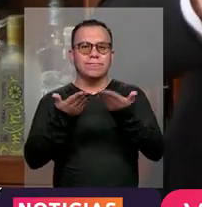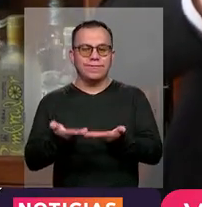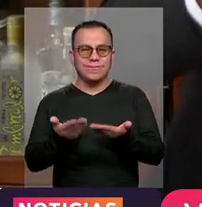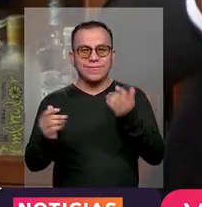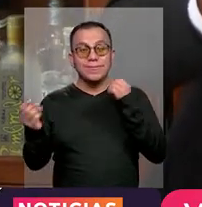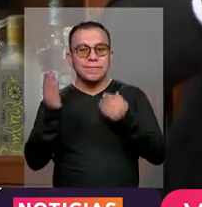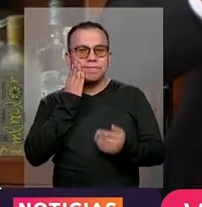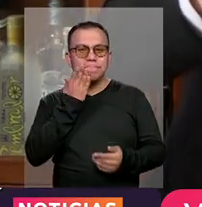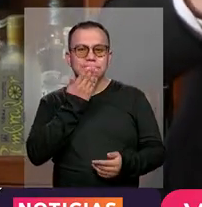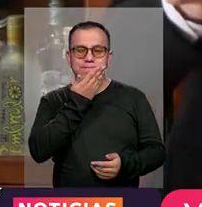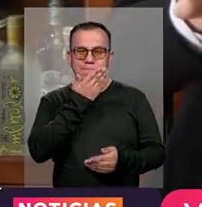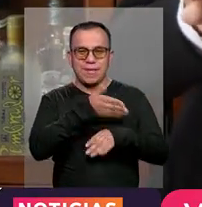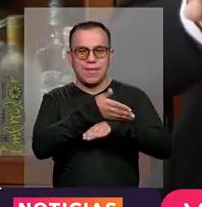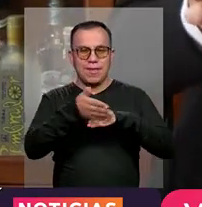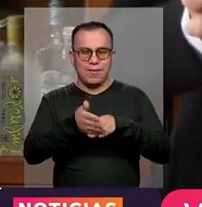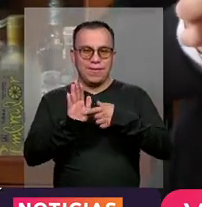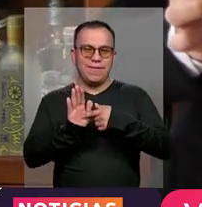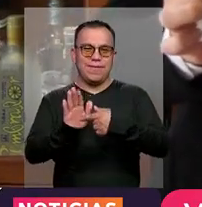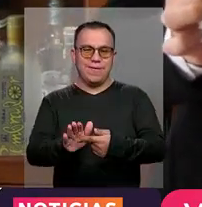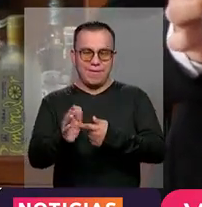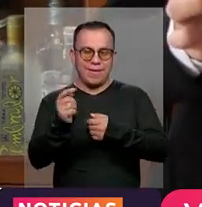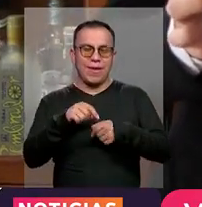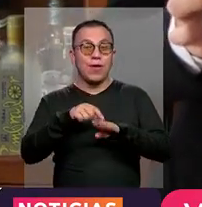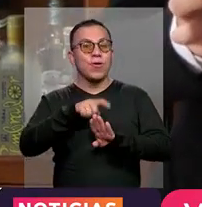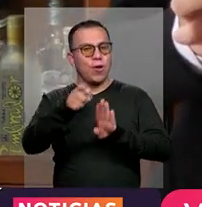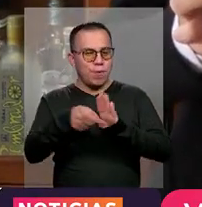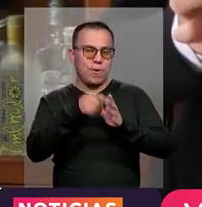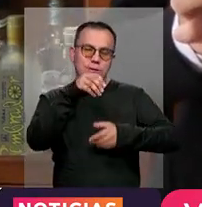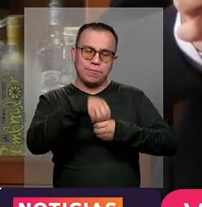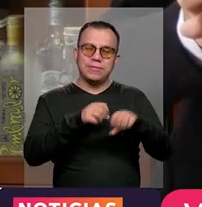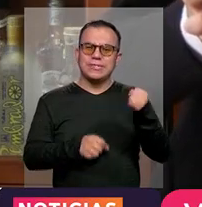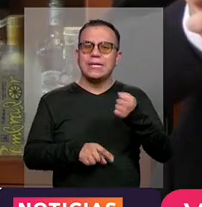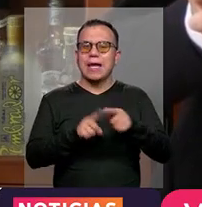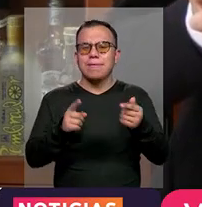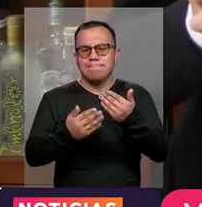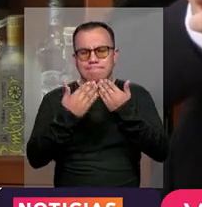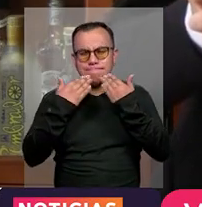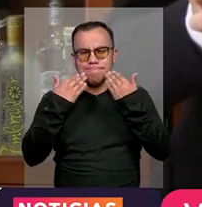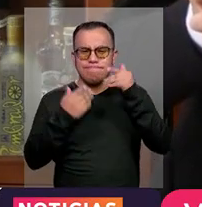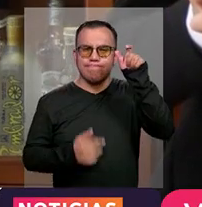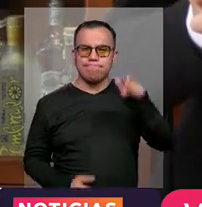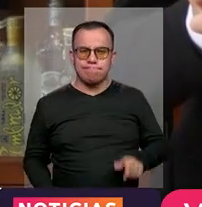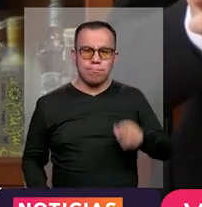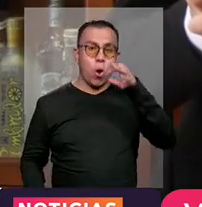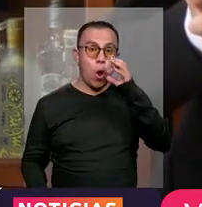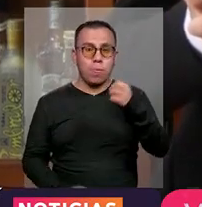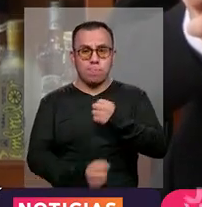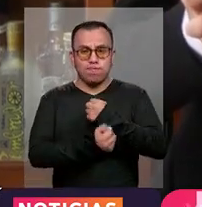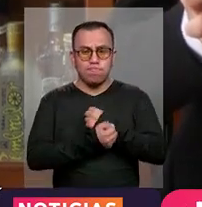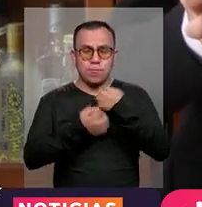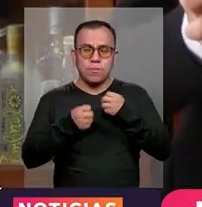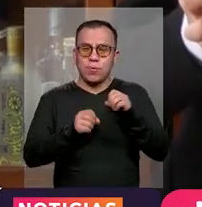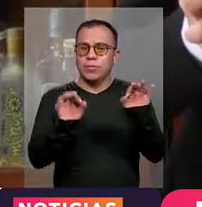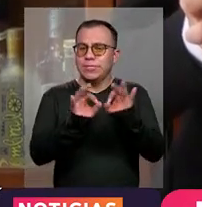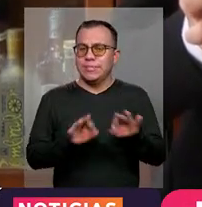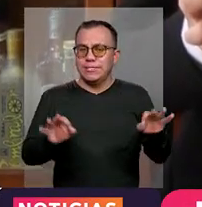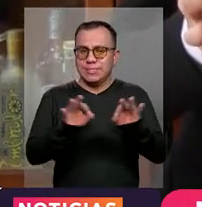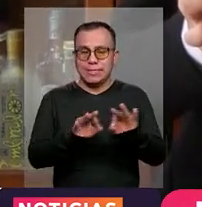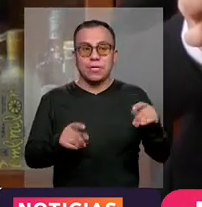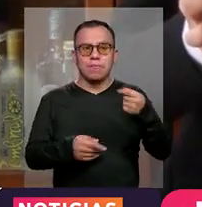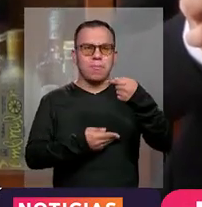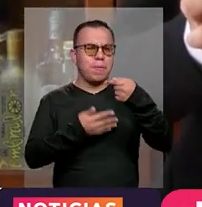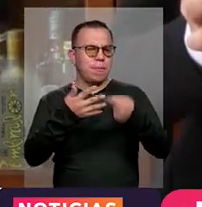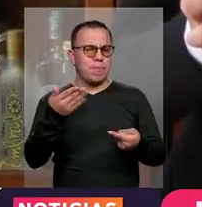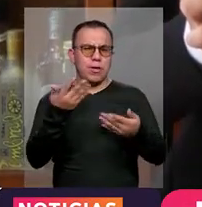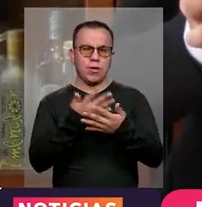toalla con la que se seco después de esa presentación de sudor así es así de siempre muy amable con mucho carisma muy sencillo y con un don